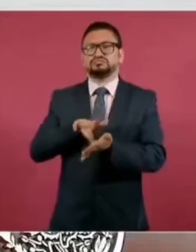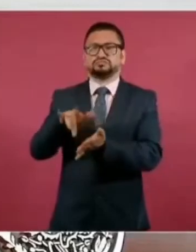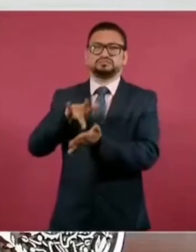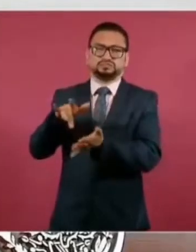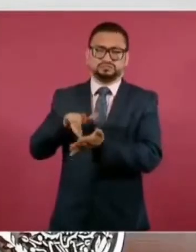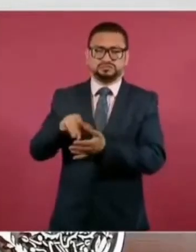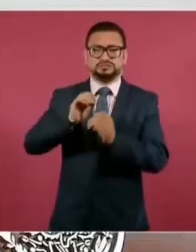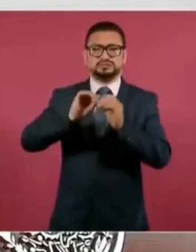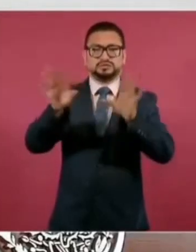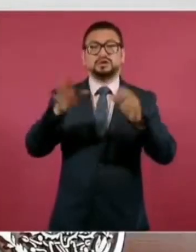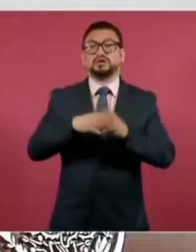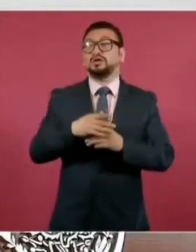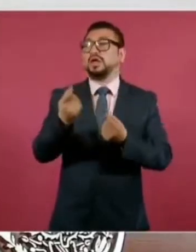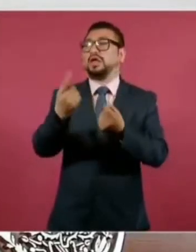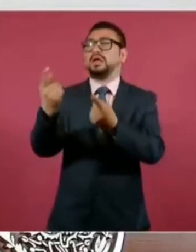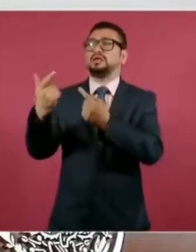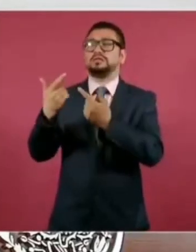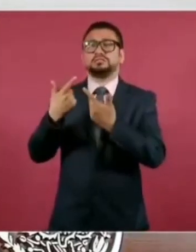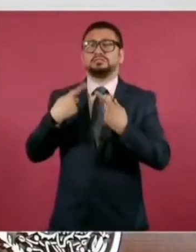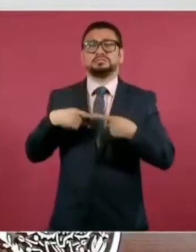Desde luego, esto no les gusta mucho